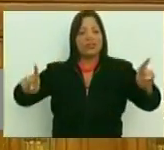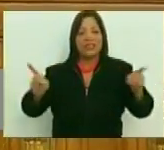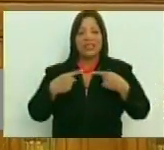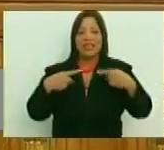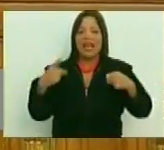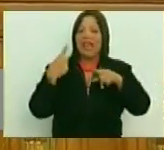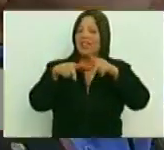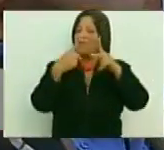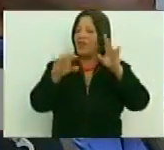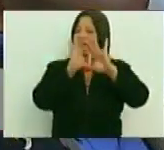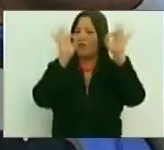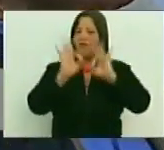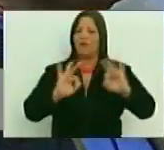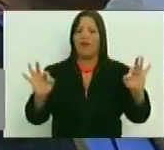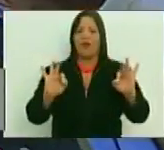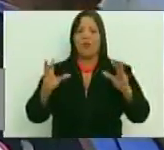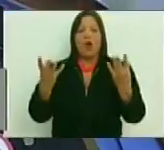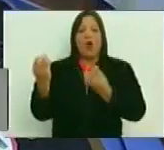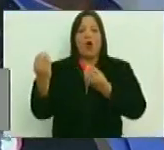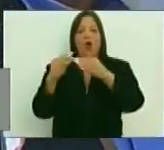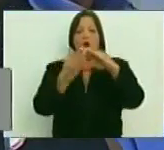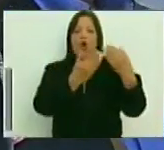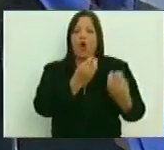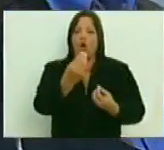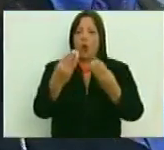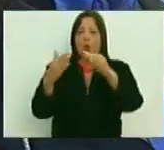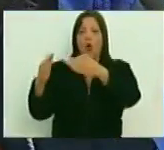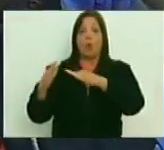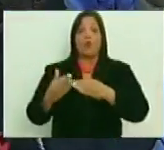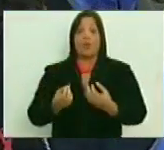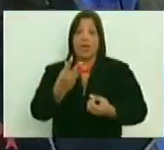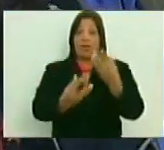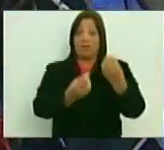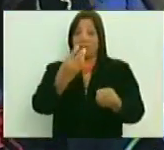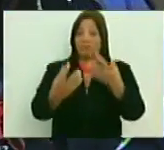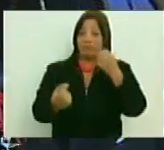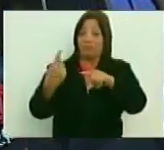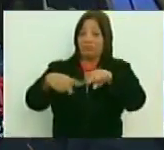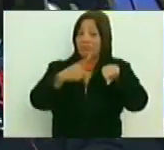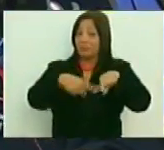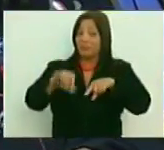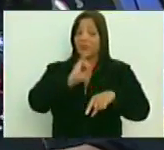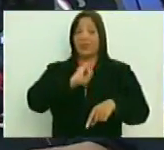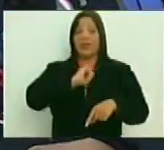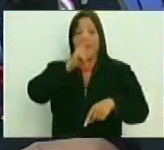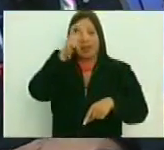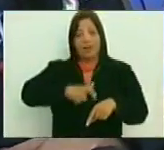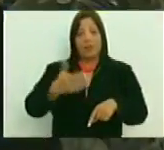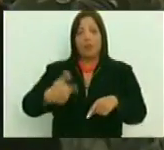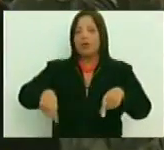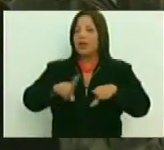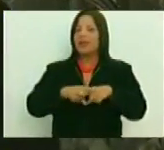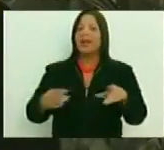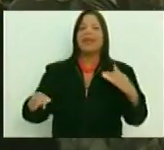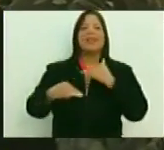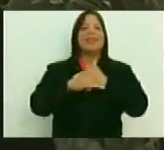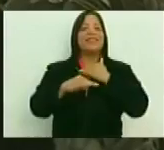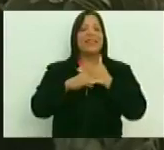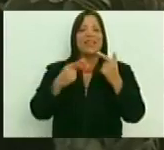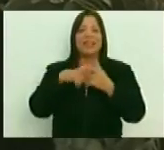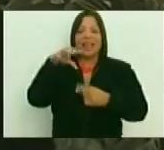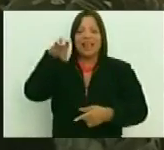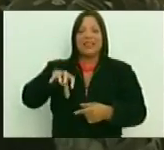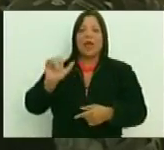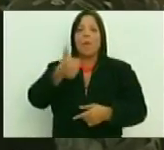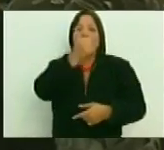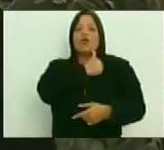diversos géneros, en comunidades vinculadas a la diversidad cultural y una instancia muy importante, como lo es el Estado